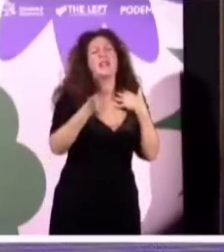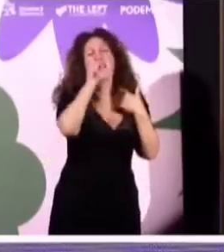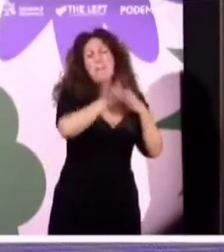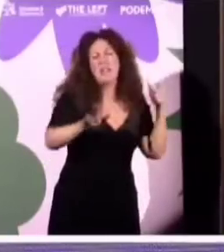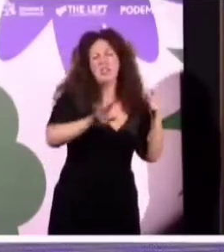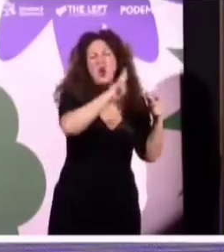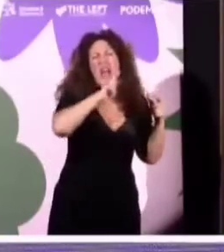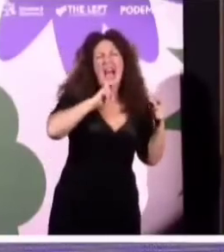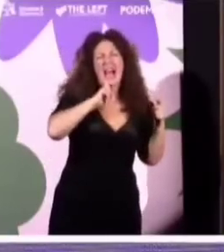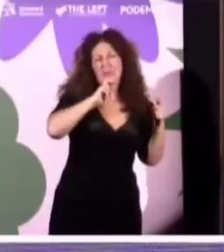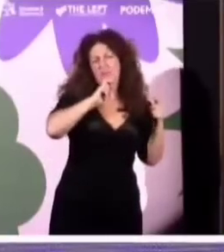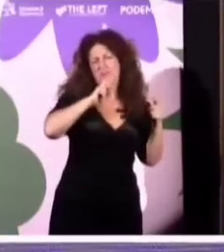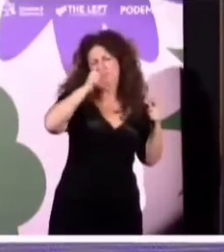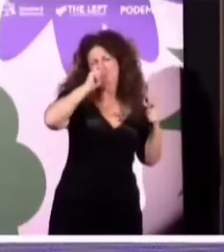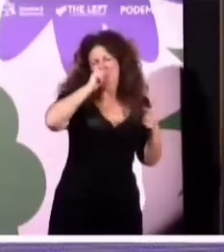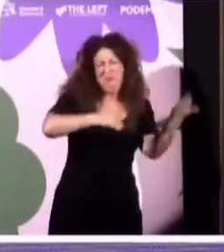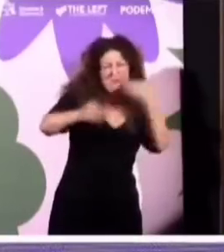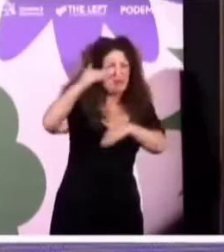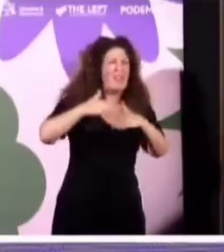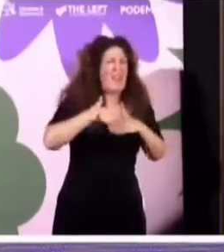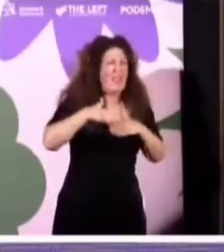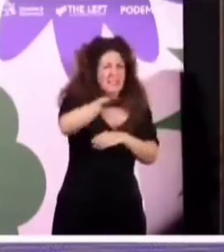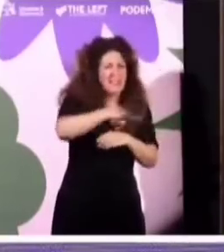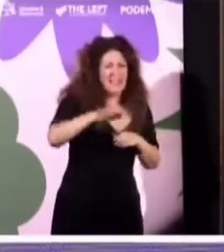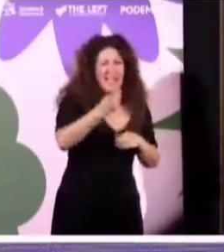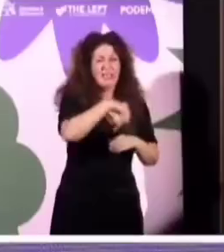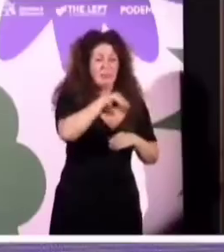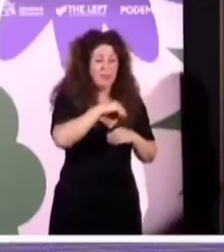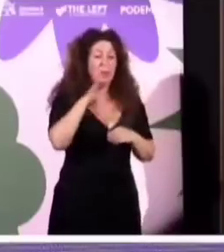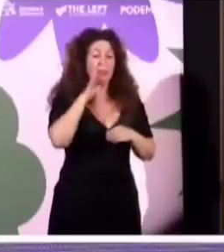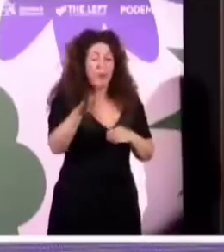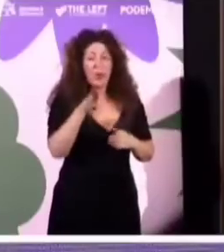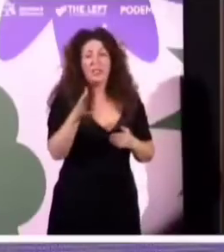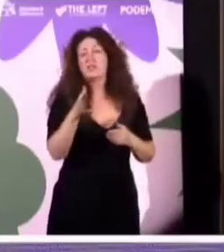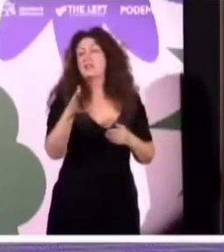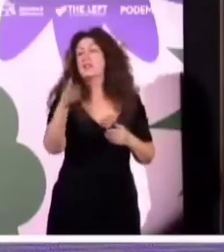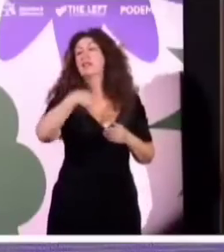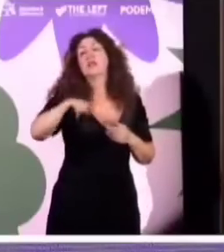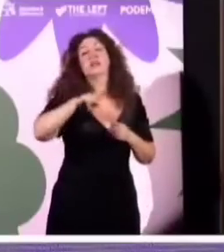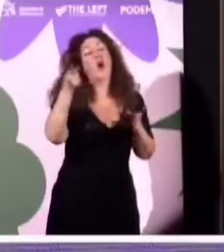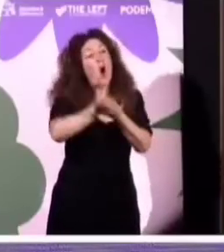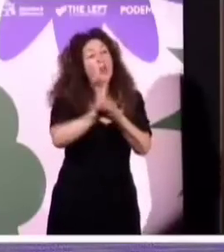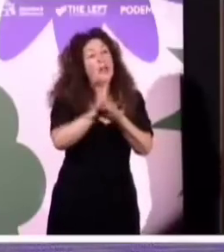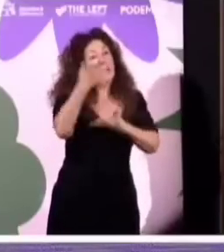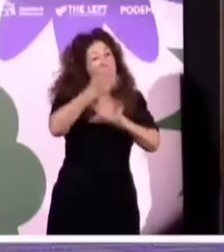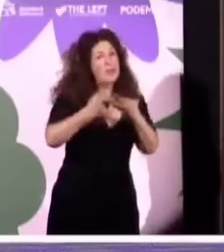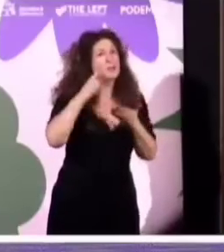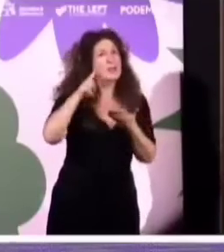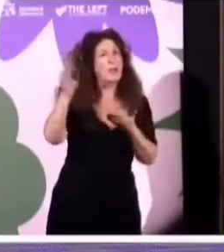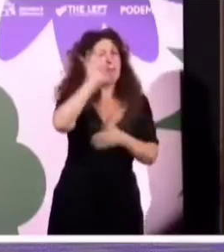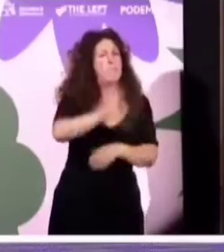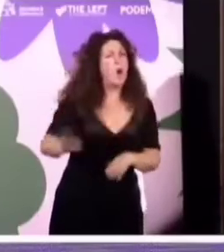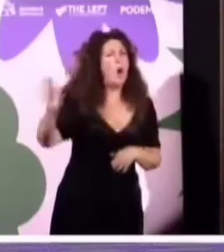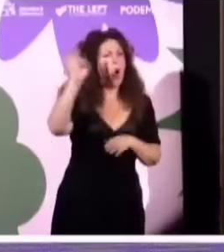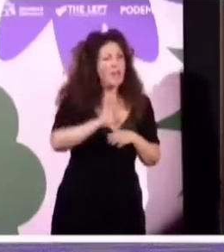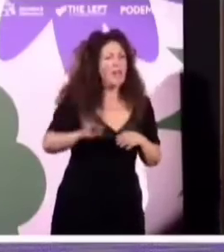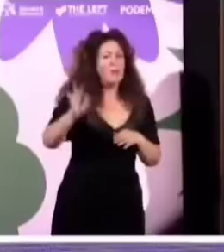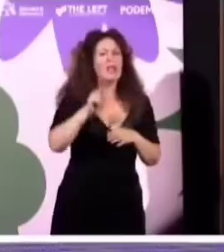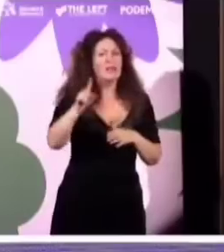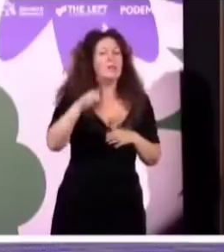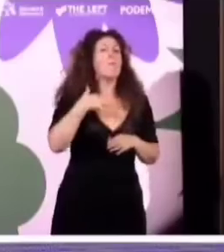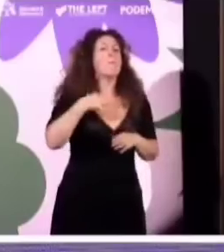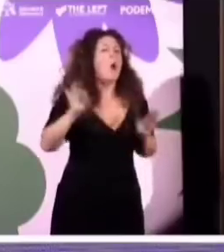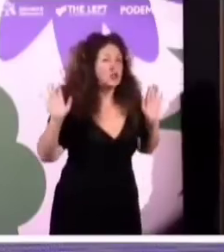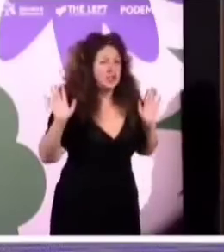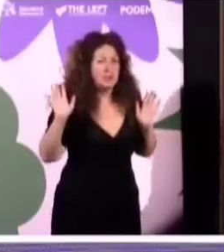Y por eso los que dicen que Podemos tiene que morir vuelven a reconocer otra vez que Podemos es condición de posibilidad